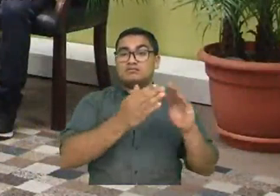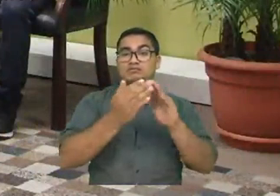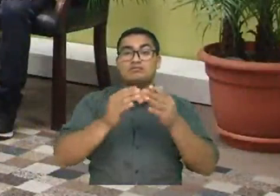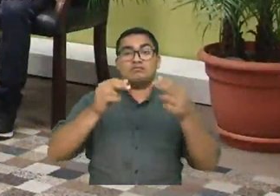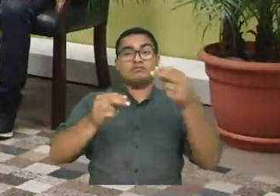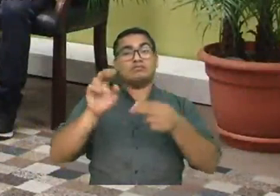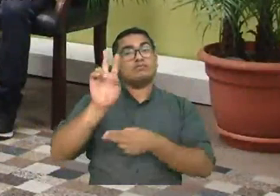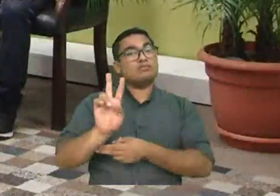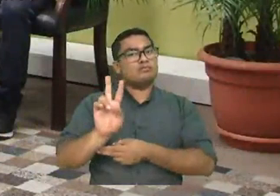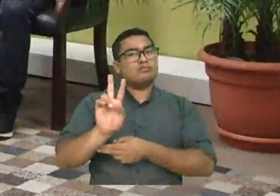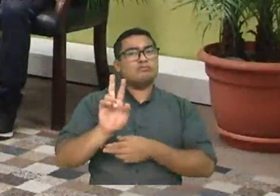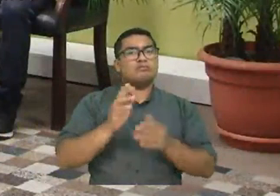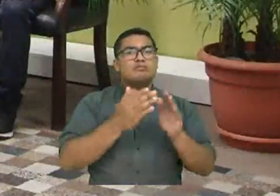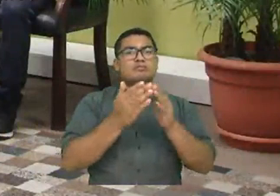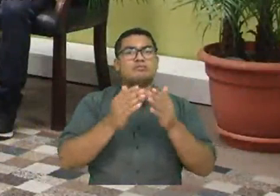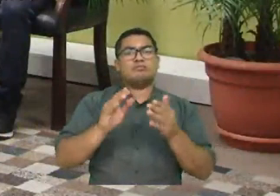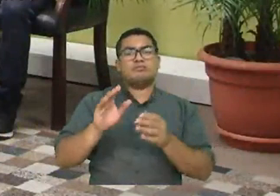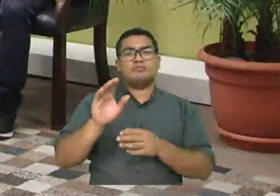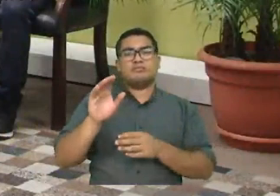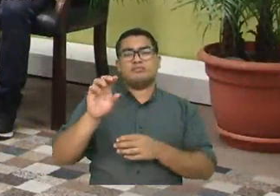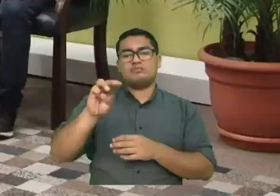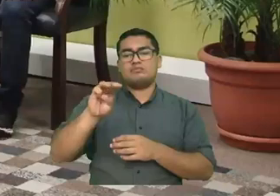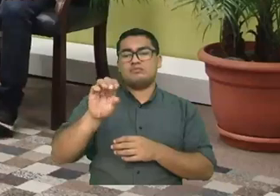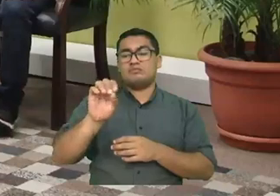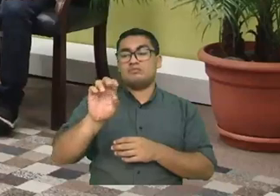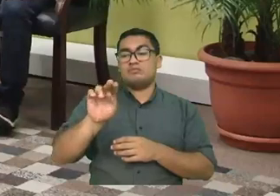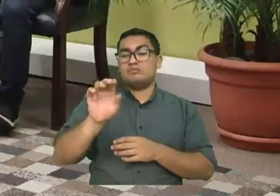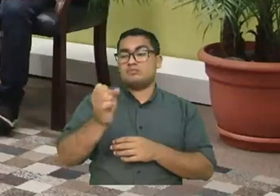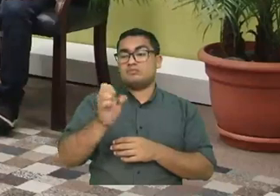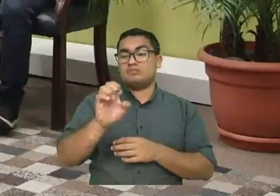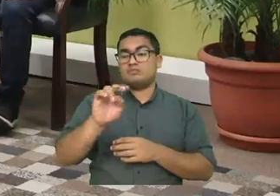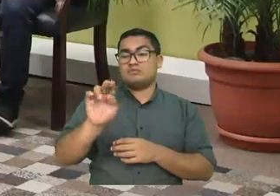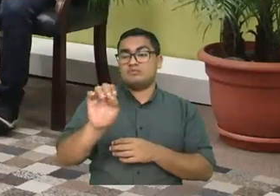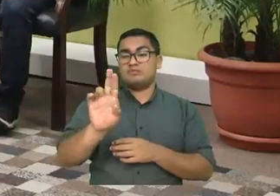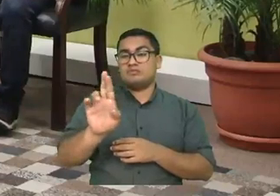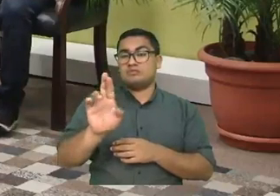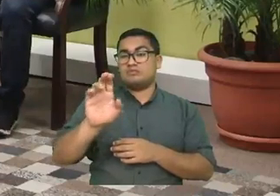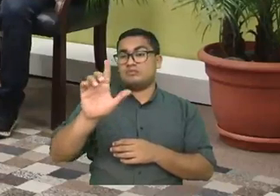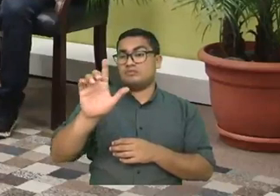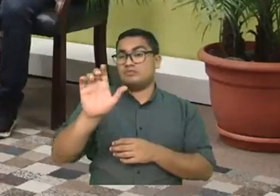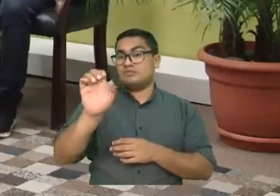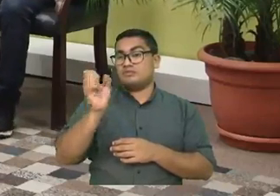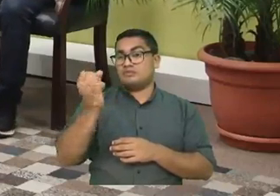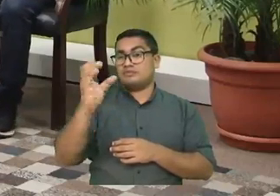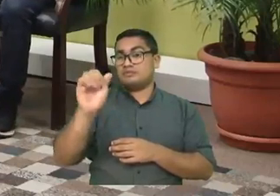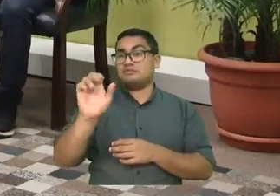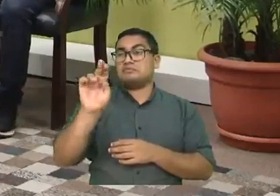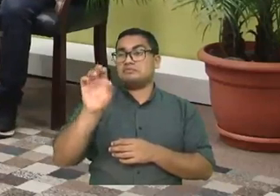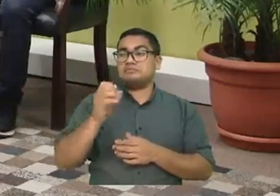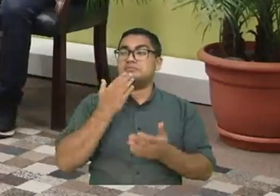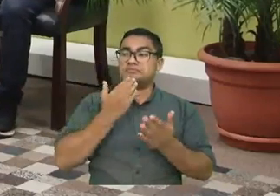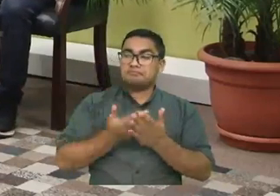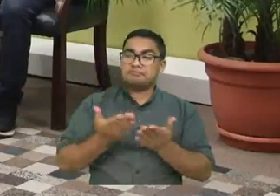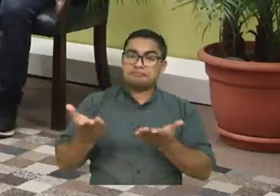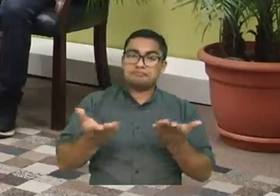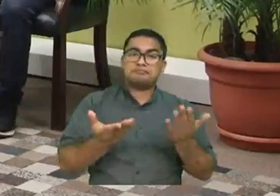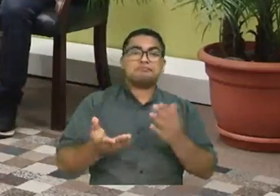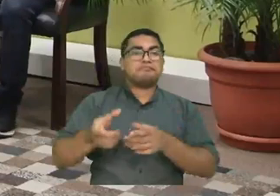Monseñor Lescano, muy cerca del cementerio general, ¿verdad? Así es. Doctor, gracias. Bueno, gracias por la invitación. Siempre